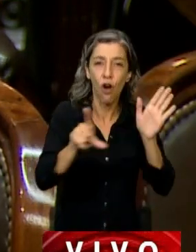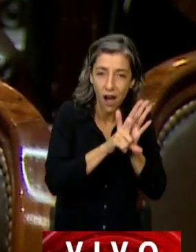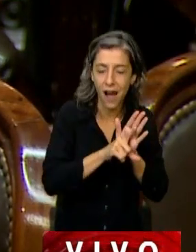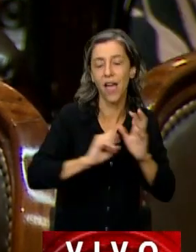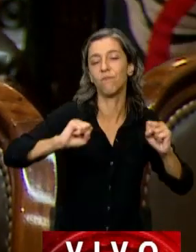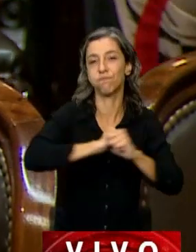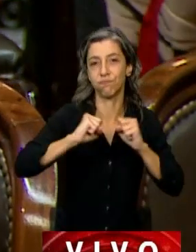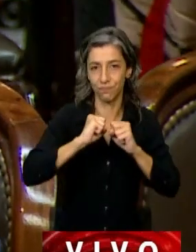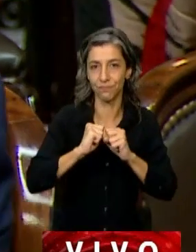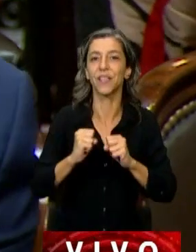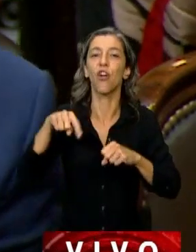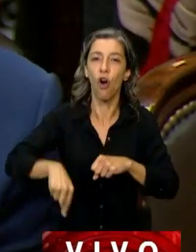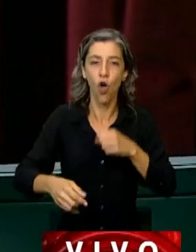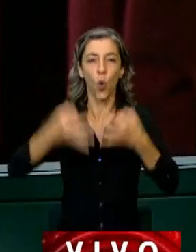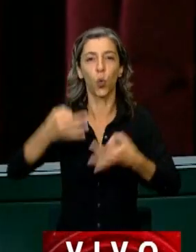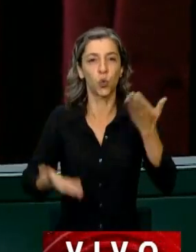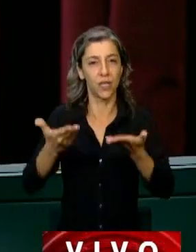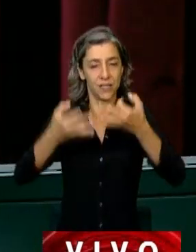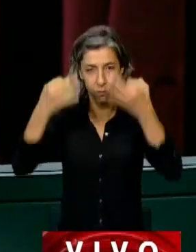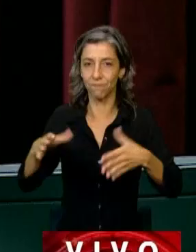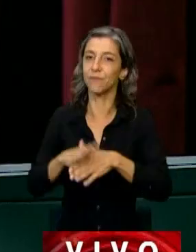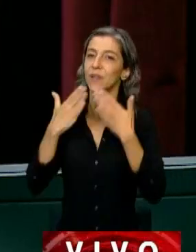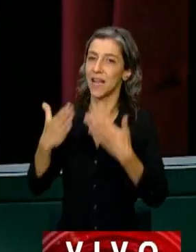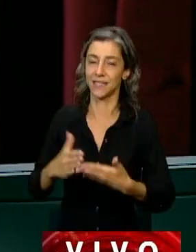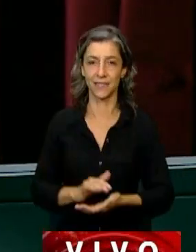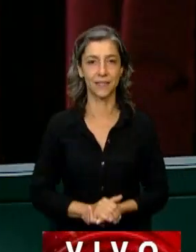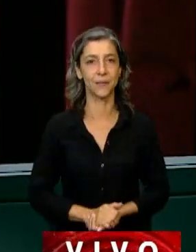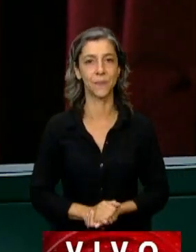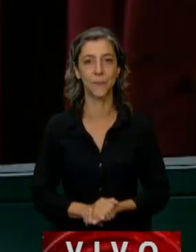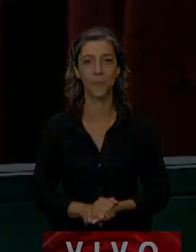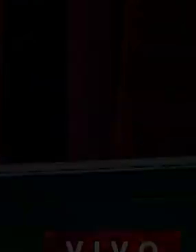Presidenta. Gracias, diputado, y agradezco.